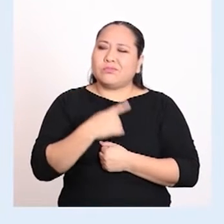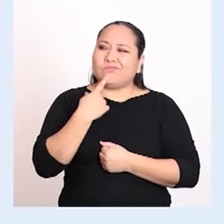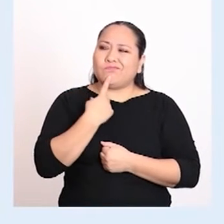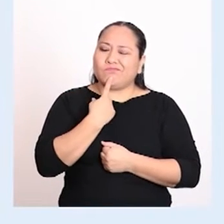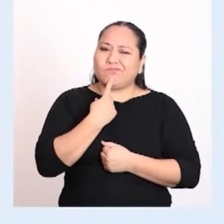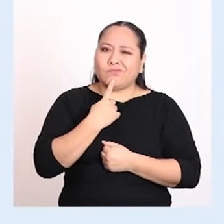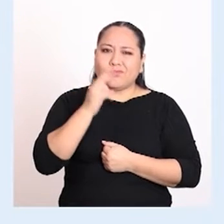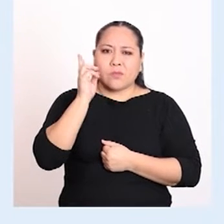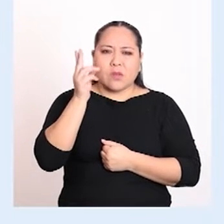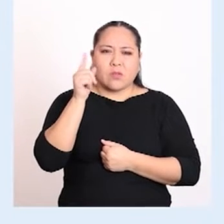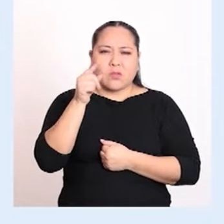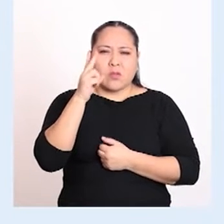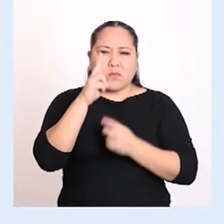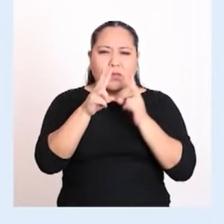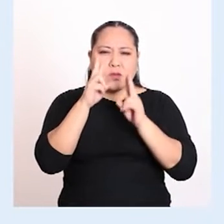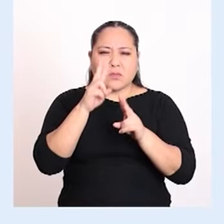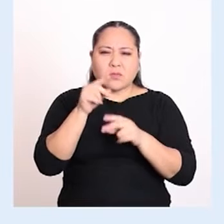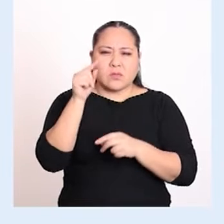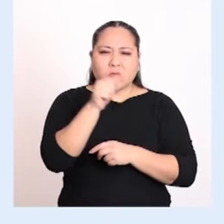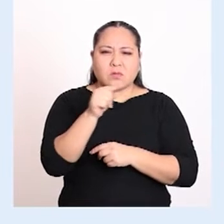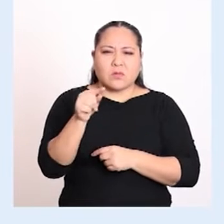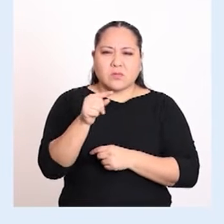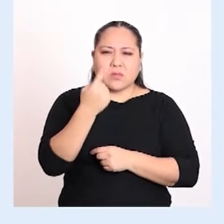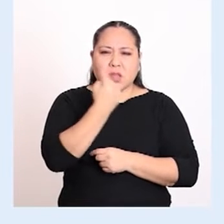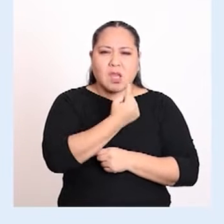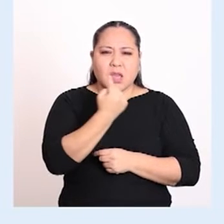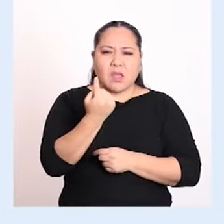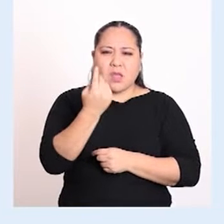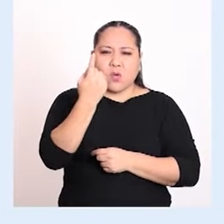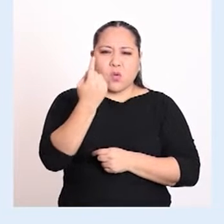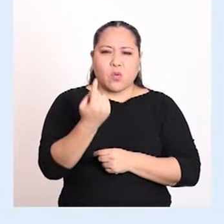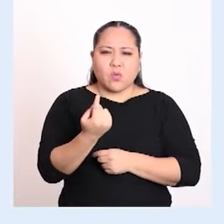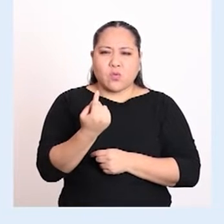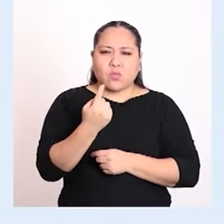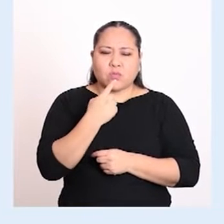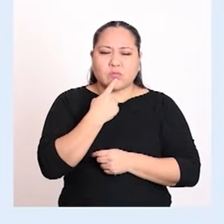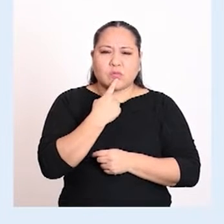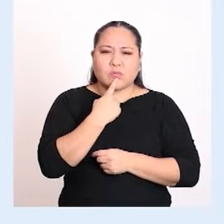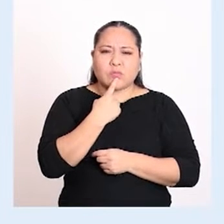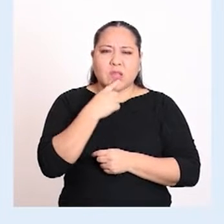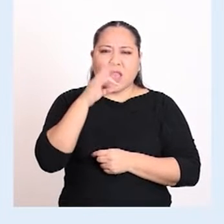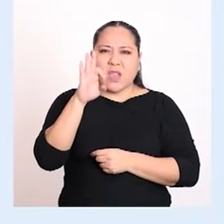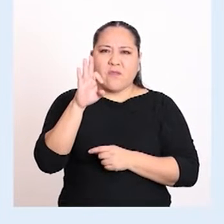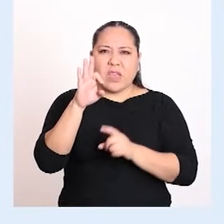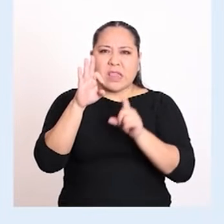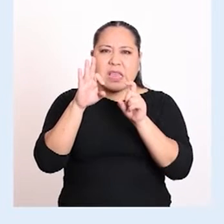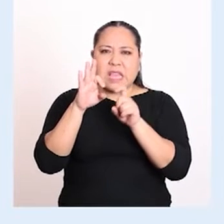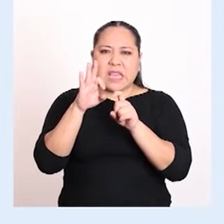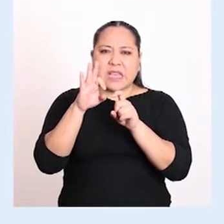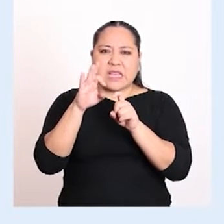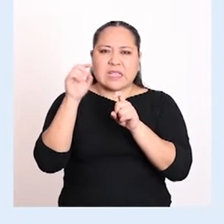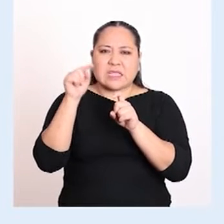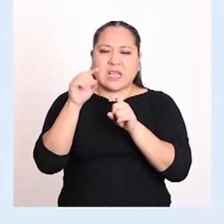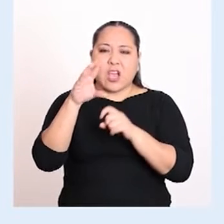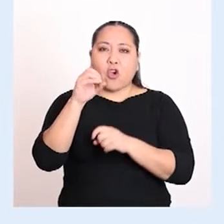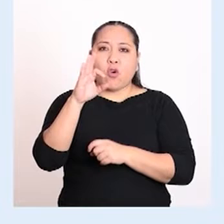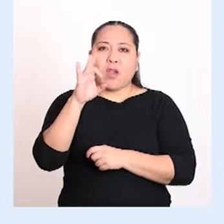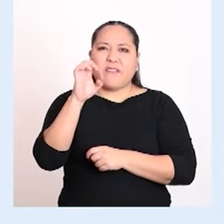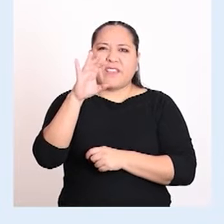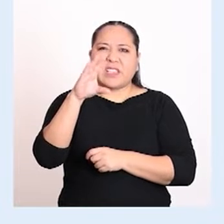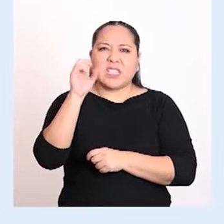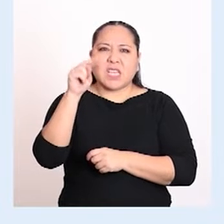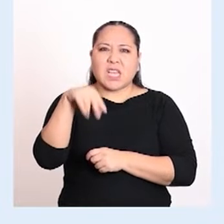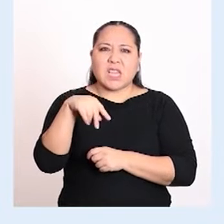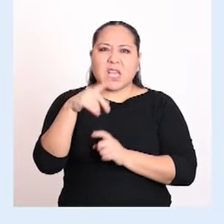Profesor, yo me he fijado en las expresiones algebraicas de cada función. Veo que para la función f de x, el coeficiente que acompaña a x